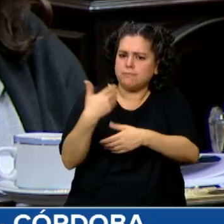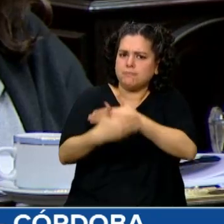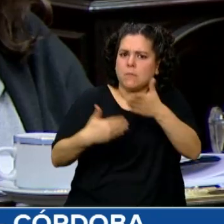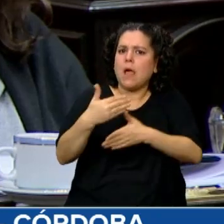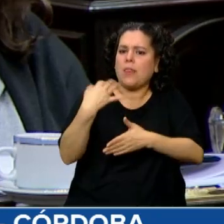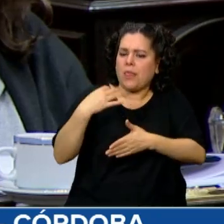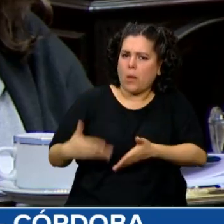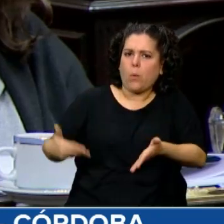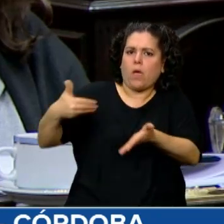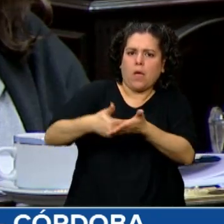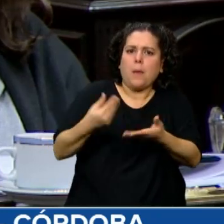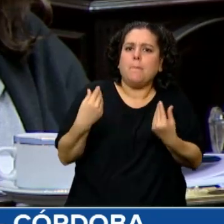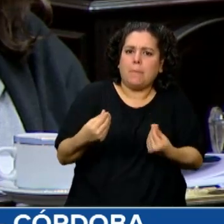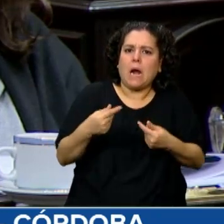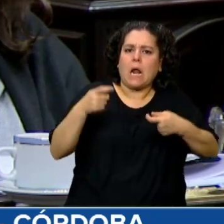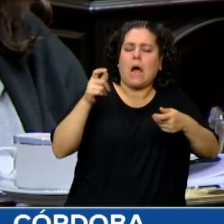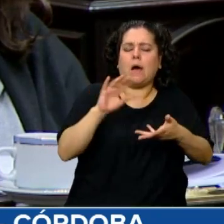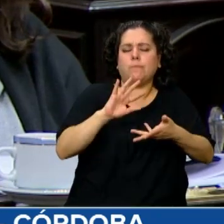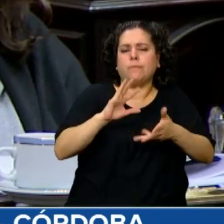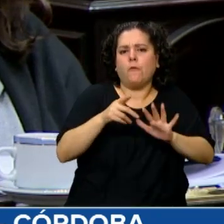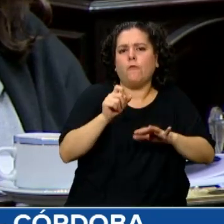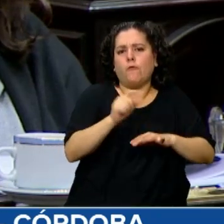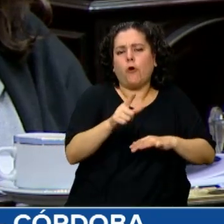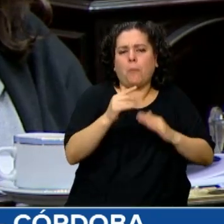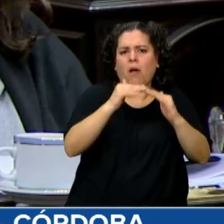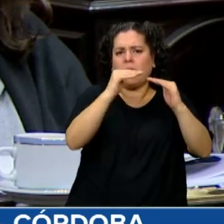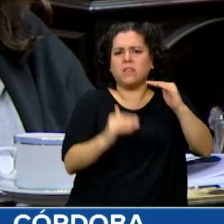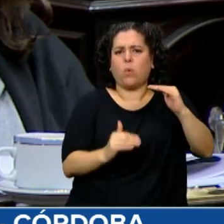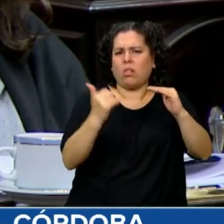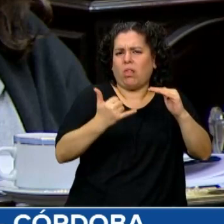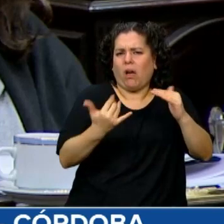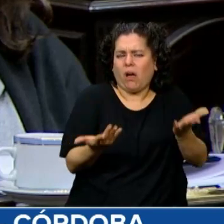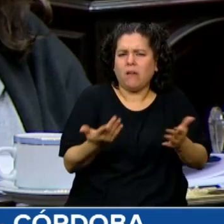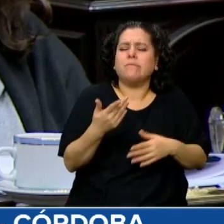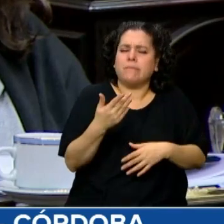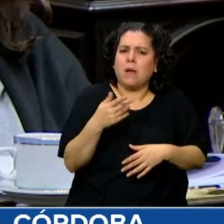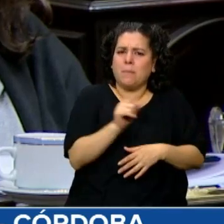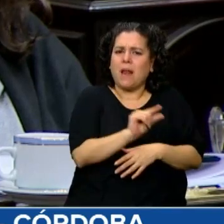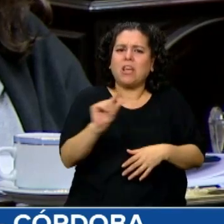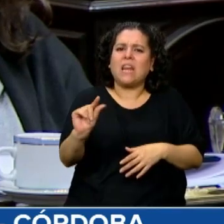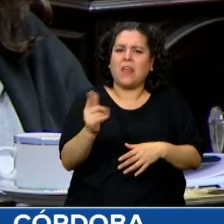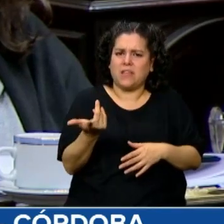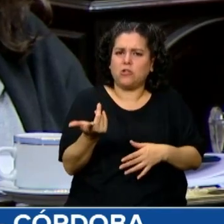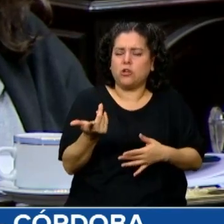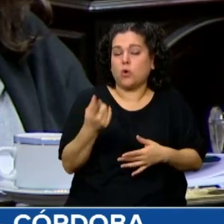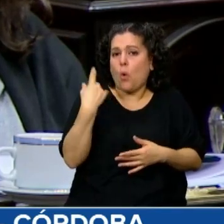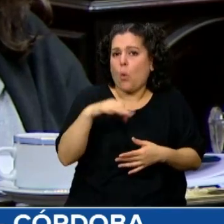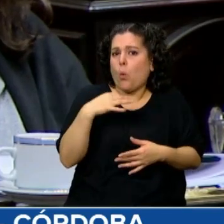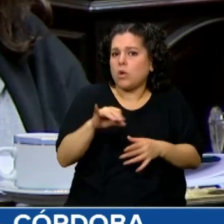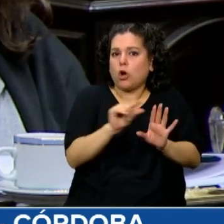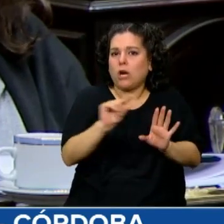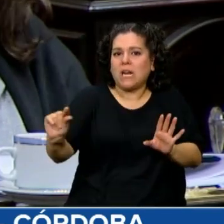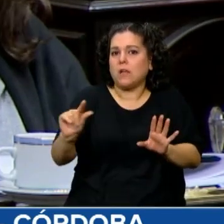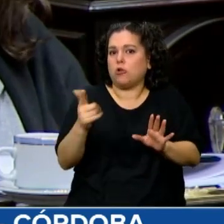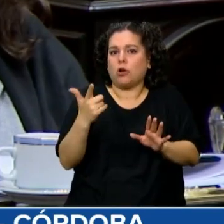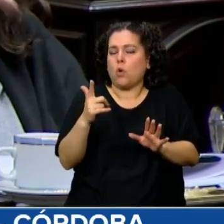hacer para reparar esta manifiesta inequidad de que hayan sido estos créditos prácticamente los únicos que quedaron